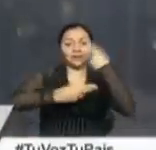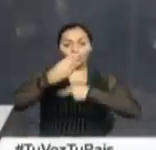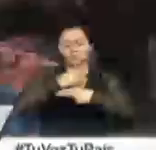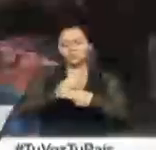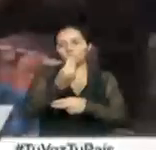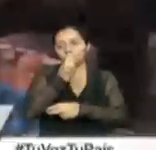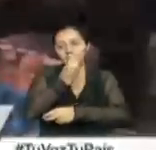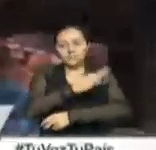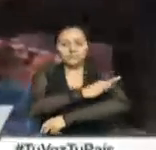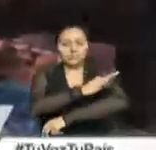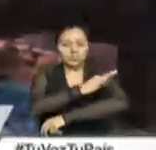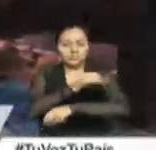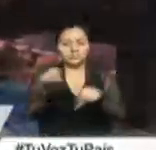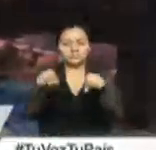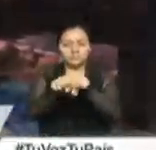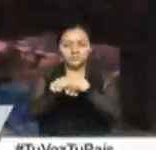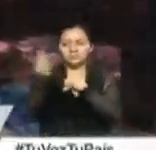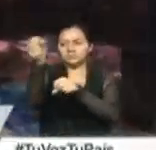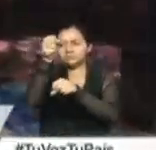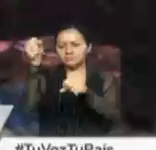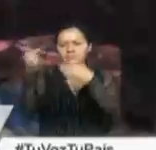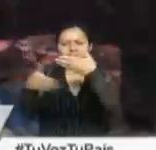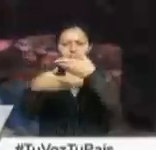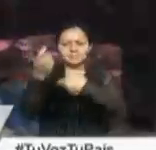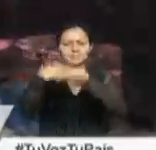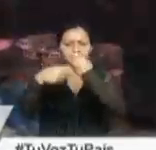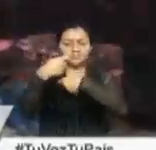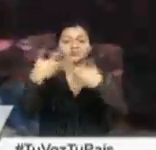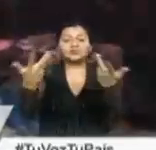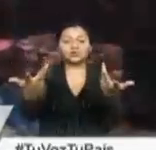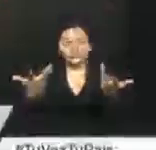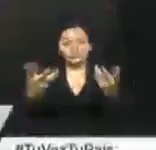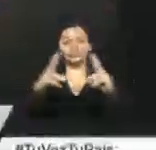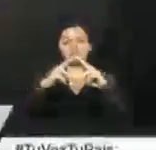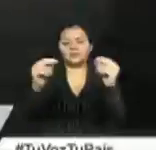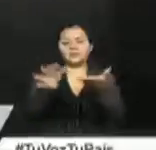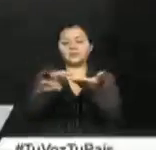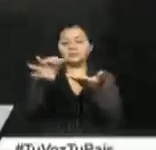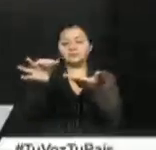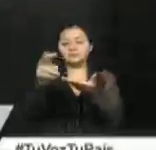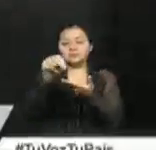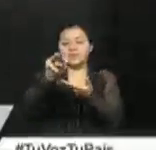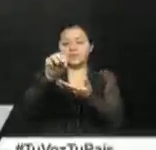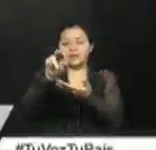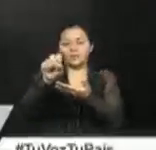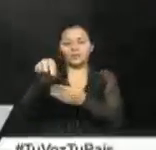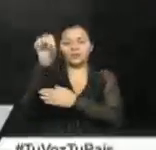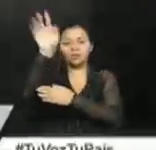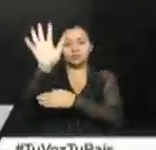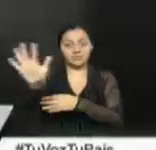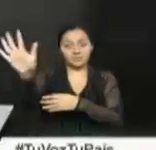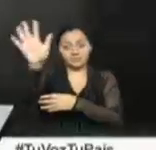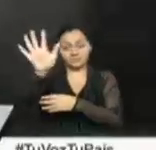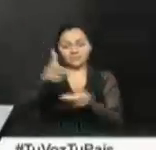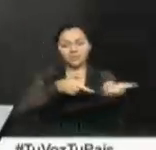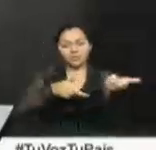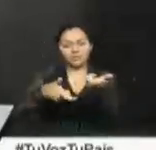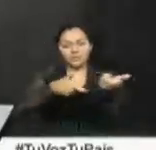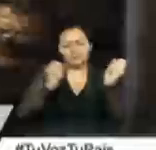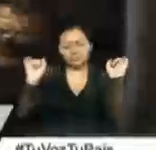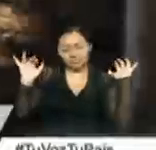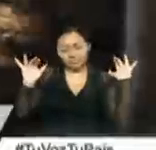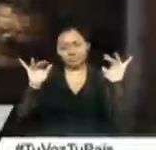ropa, calzado y electrodomésticos del mercado oriental al norte de Managua. Fue controlado gracias a la intervención de más de 2.000